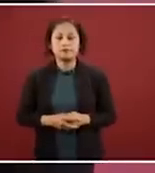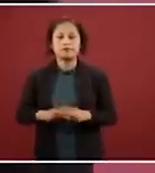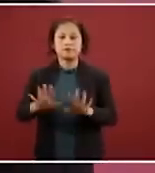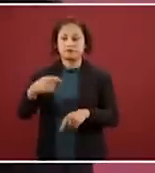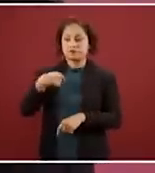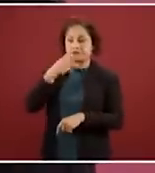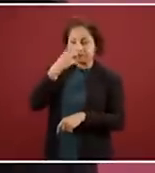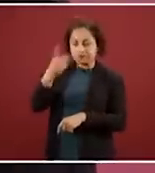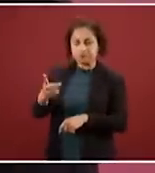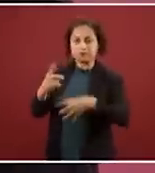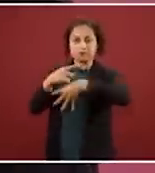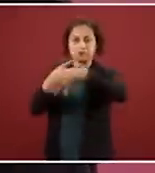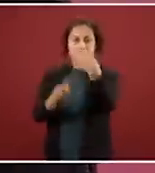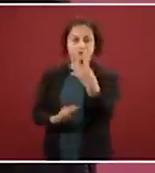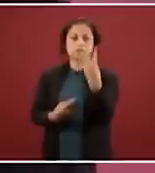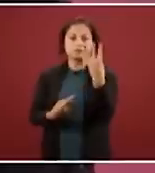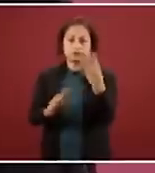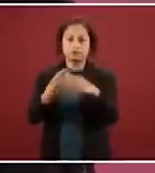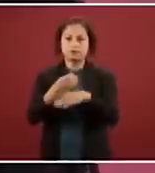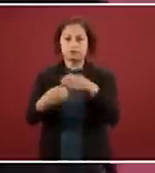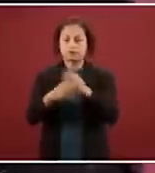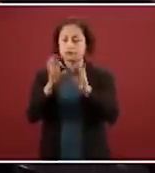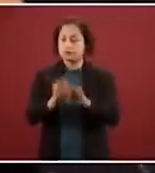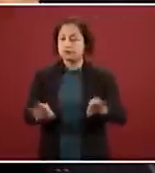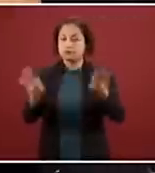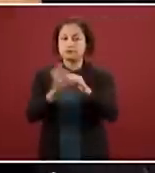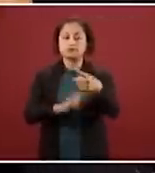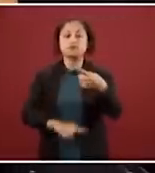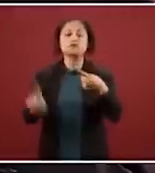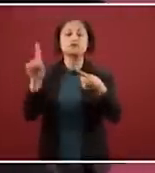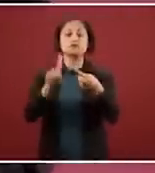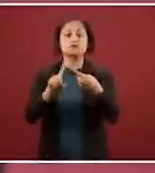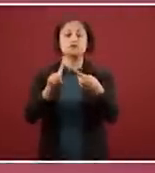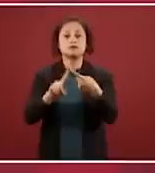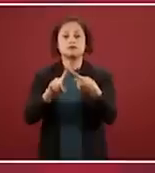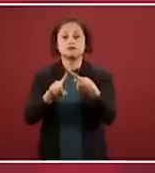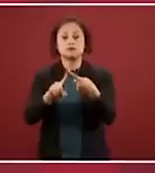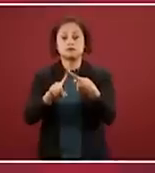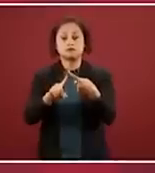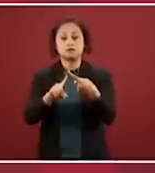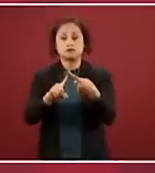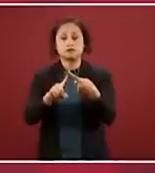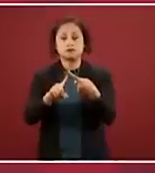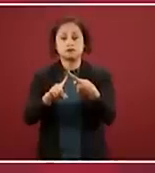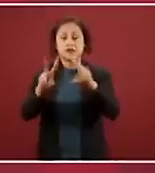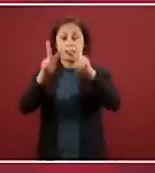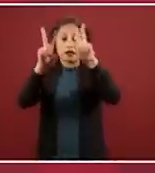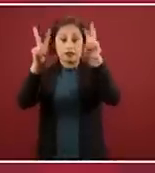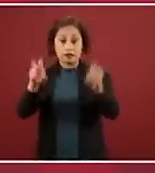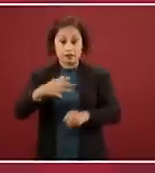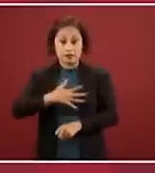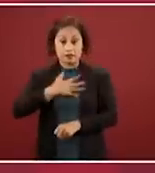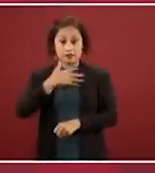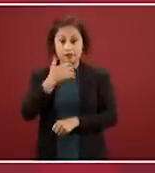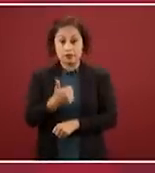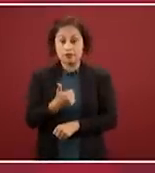cosas básicas. Primero, reforzar todo lo relacionado con el bienestar,